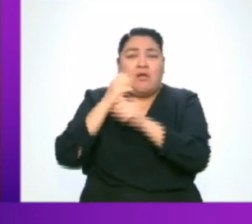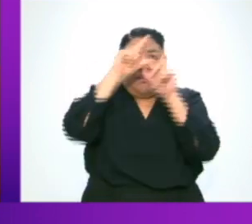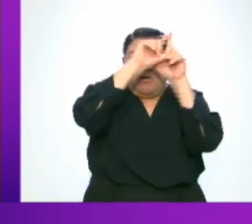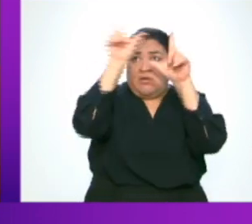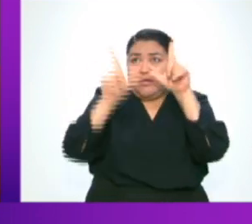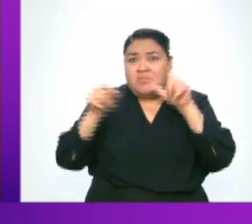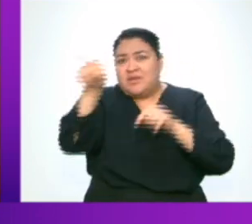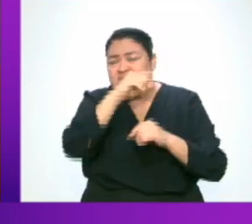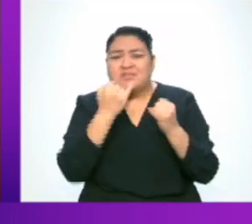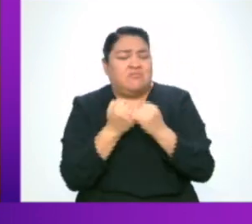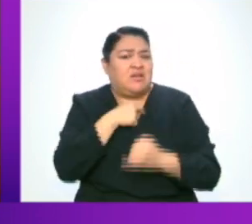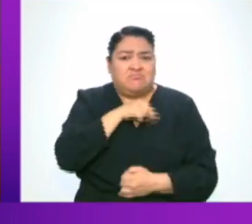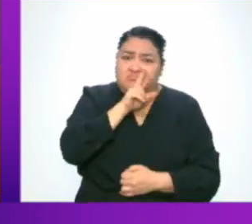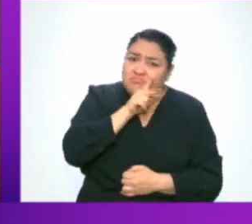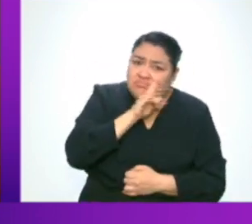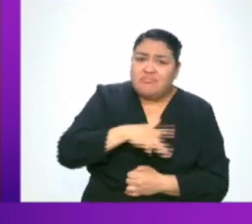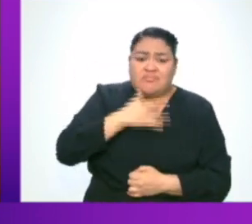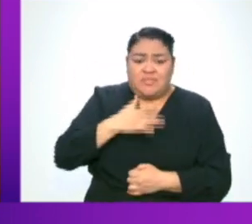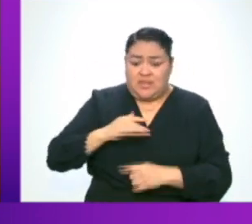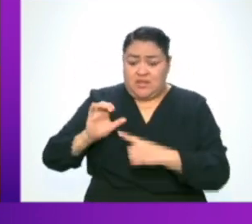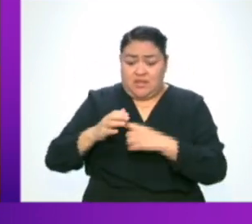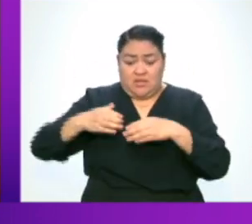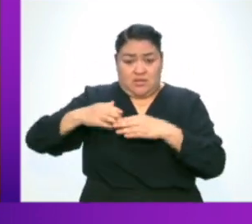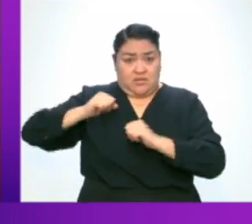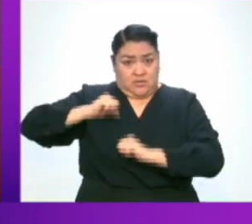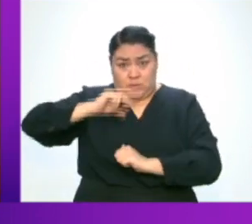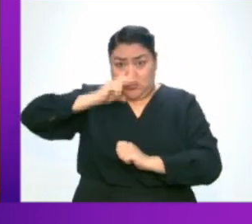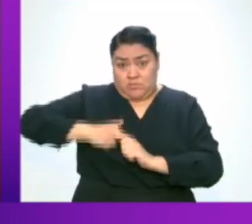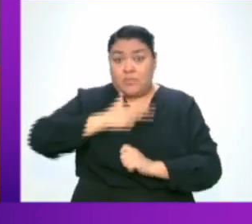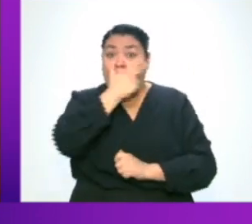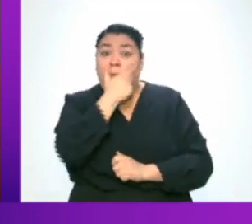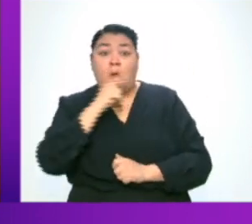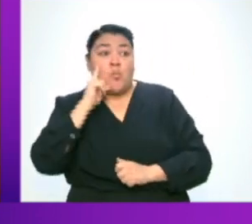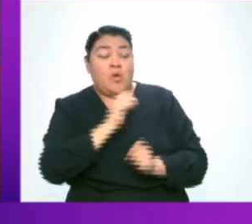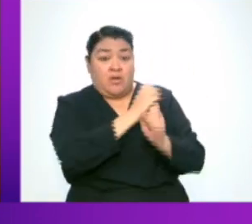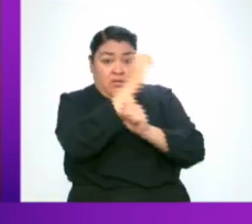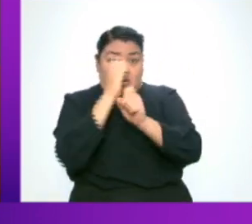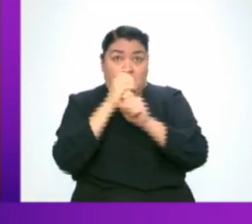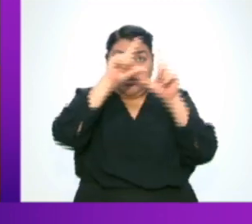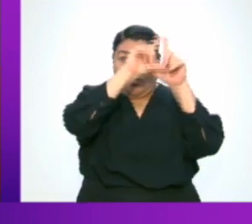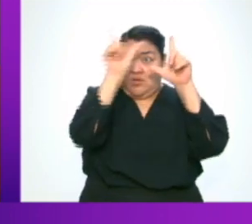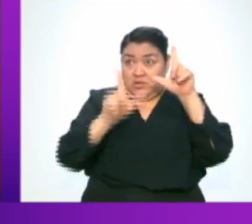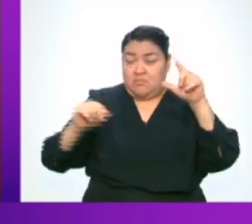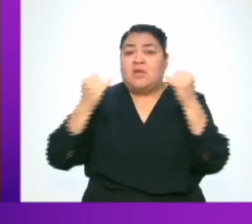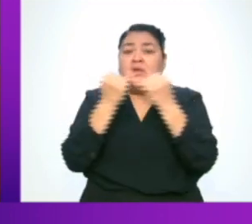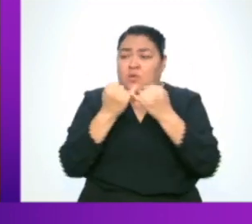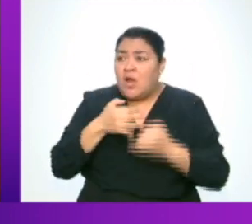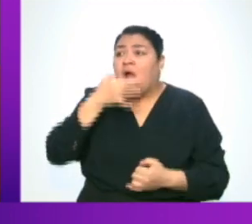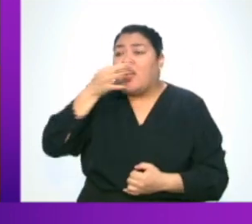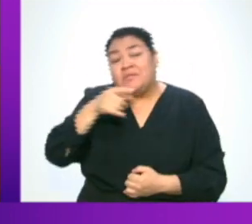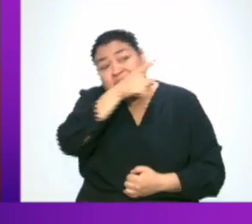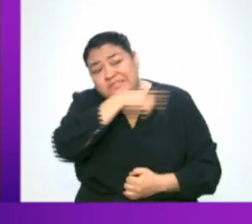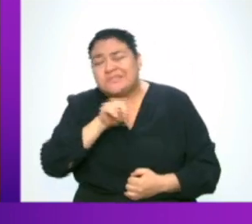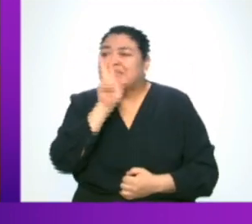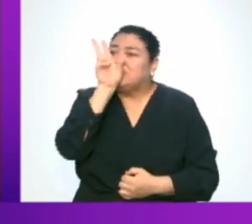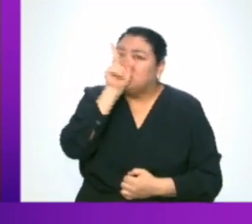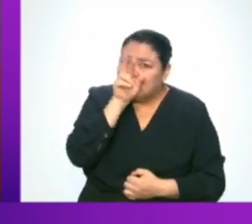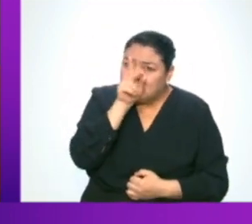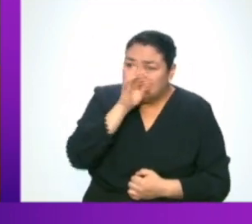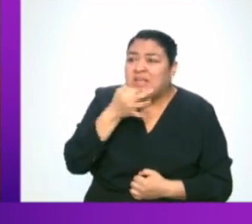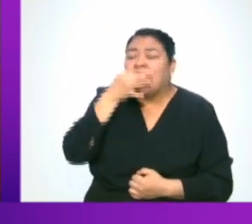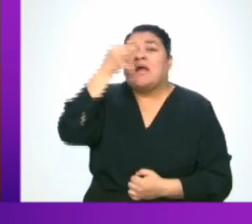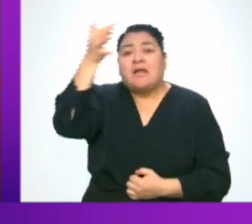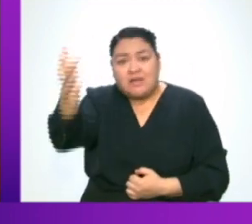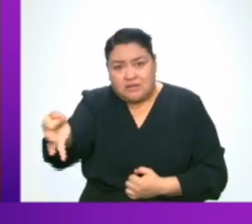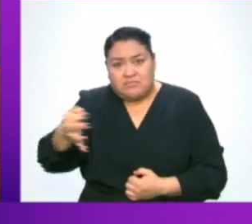estaban preocupados que los comisionados y las comisionadas de las entidades federativas así se lo dije estaban preocupados y le